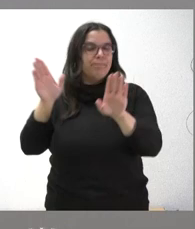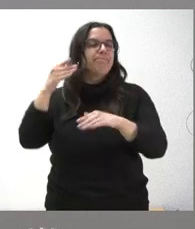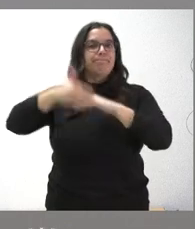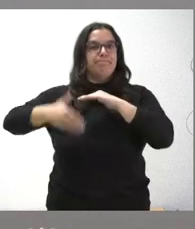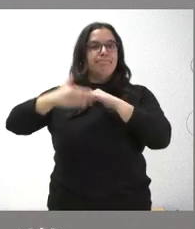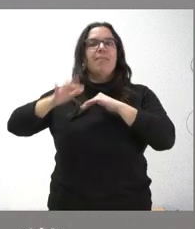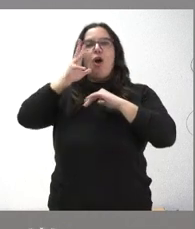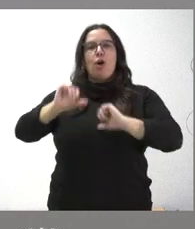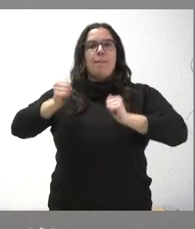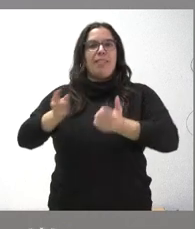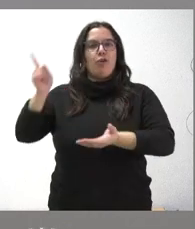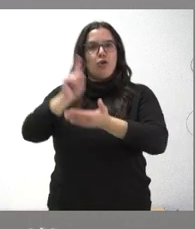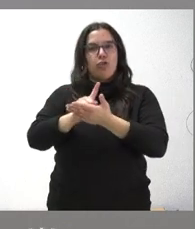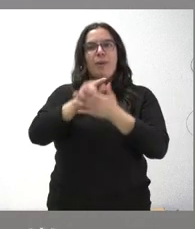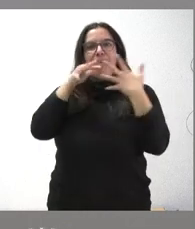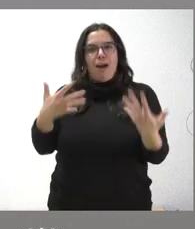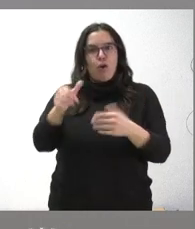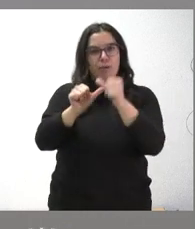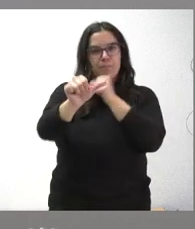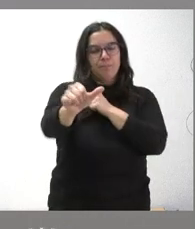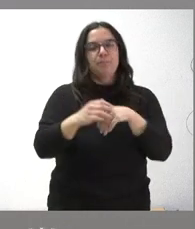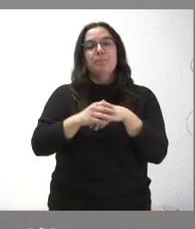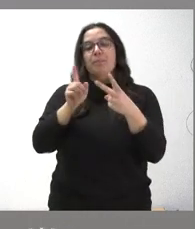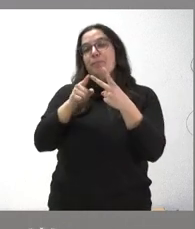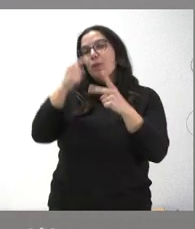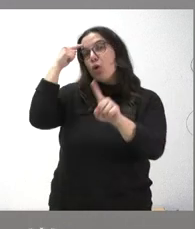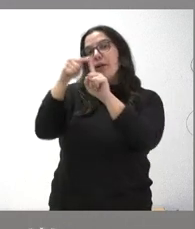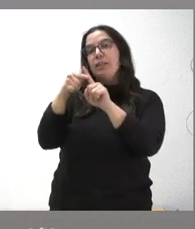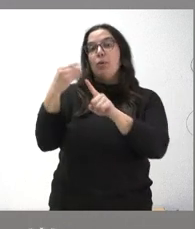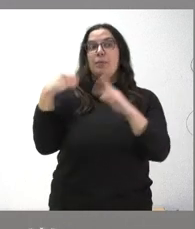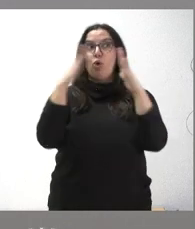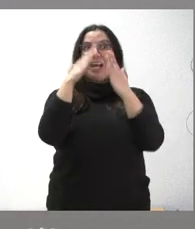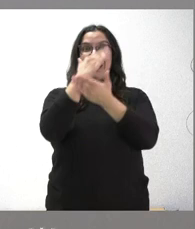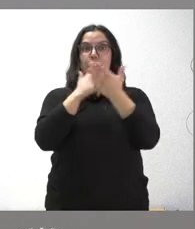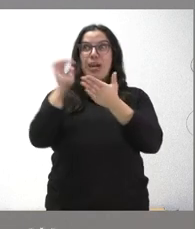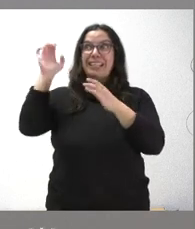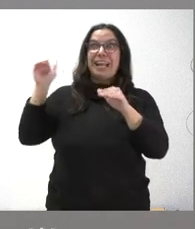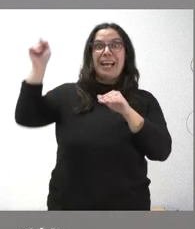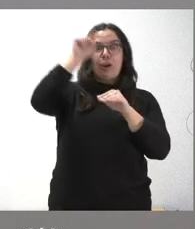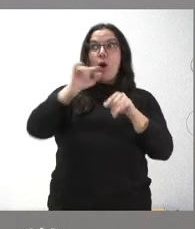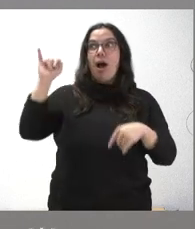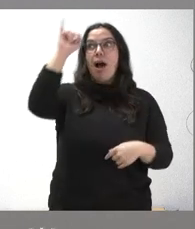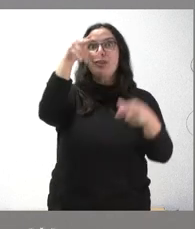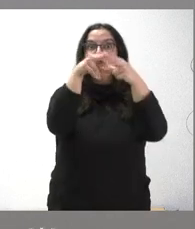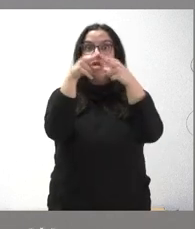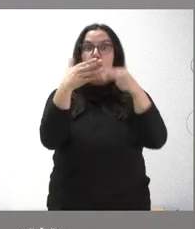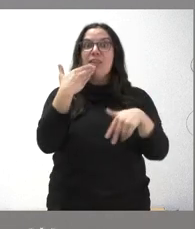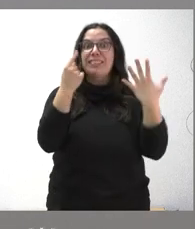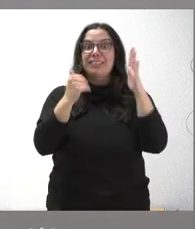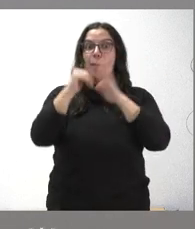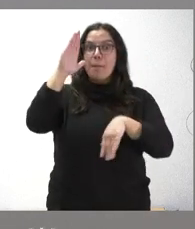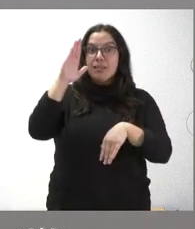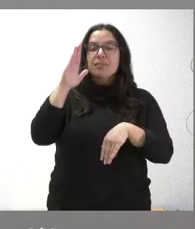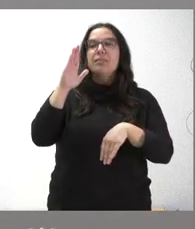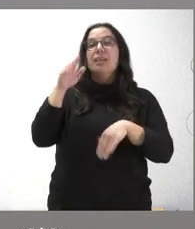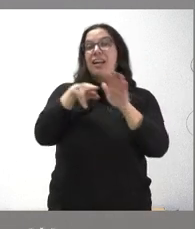recupera para este momento está pensado para que los socios de las casas de castillero en el exterior que sea mayores de 60 años y con